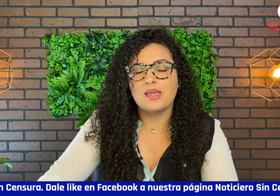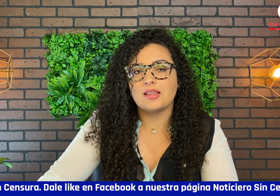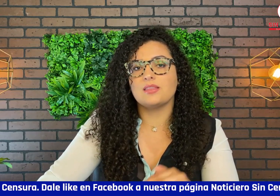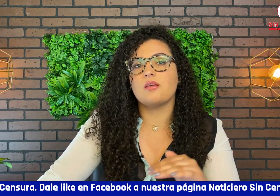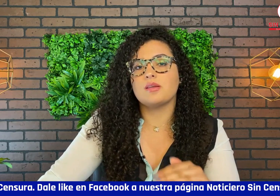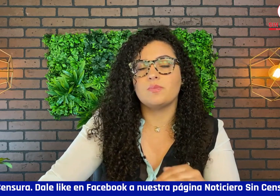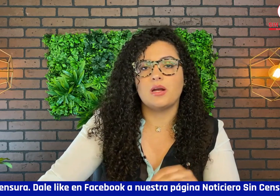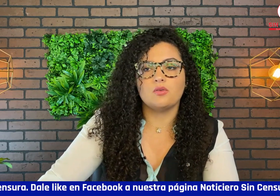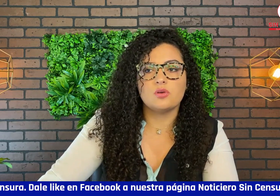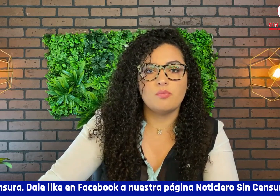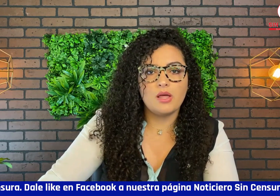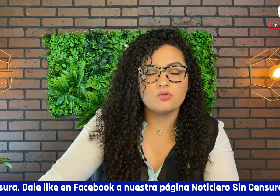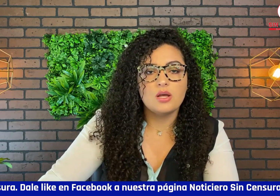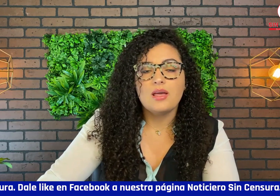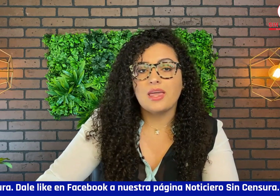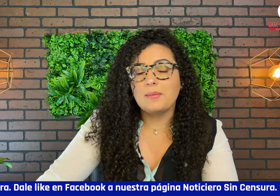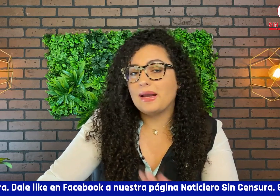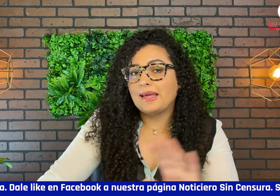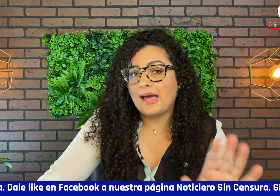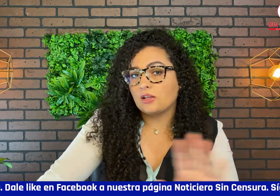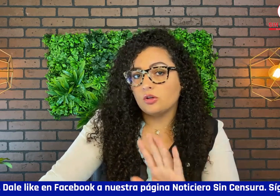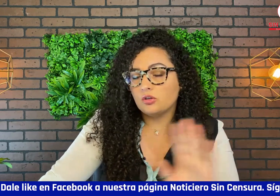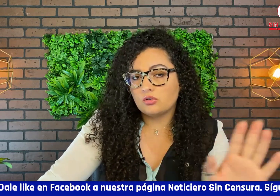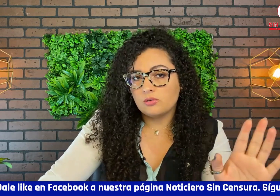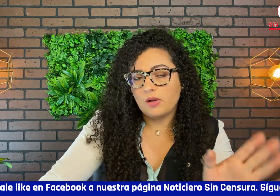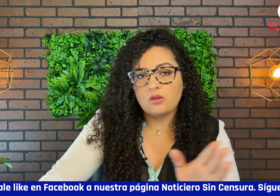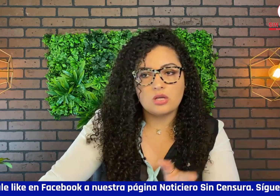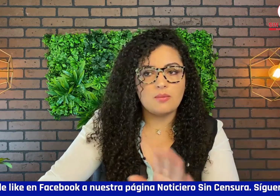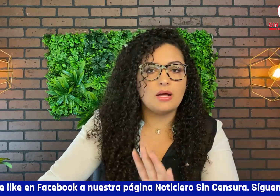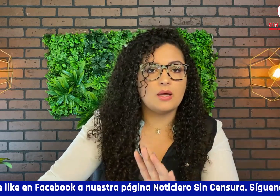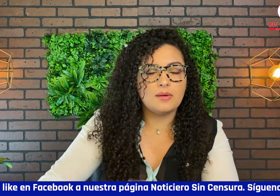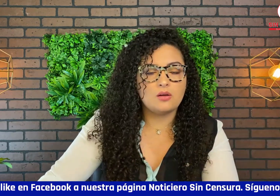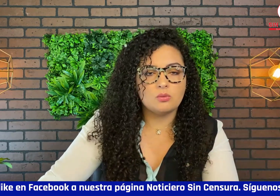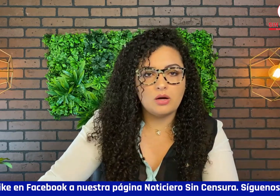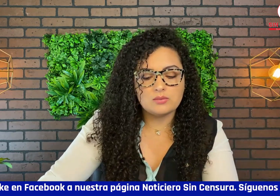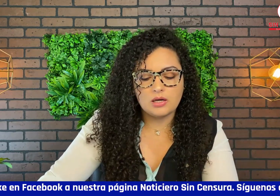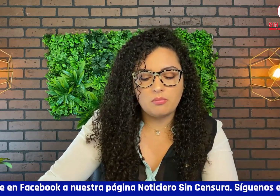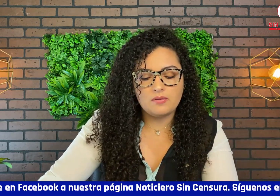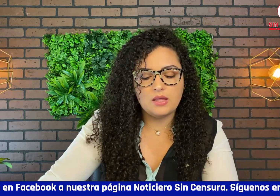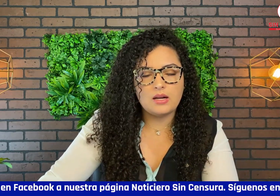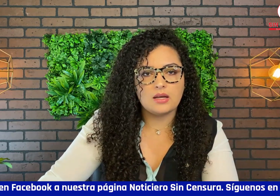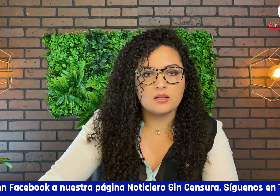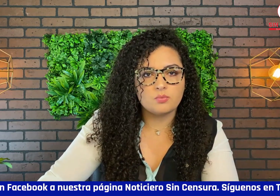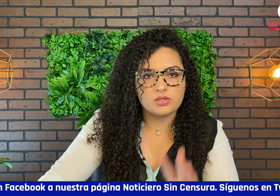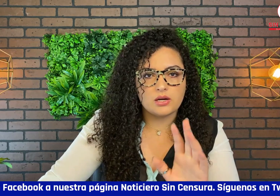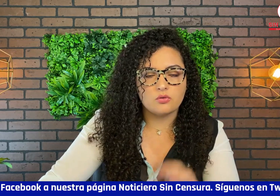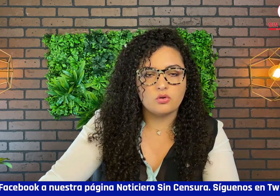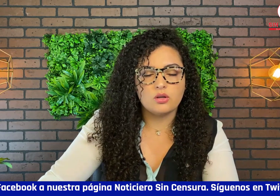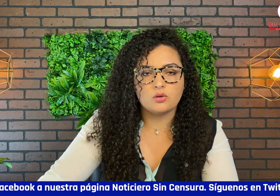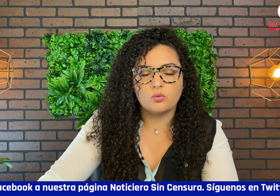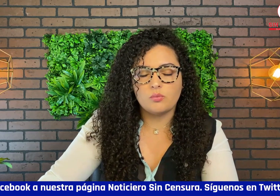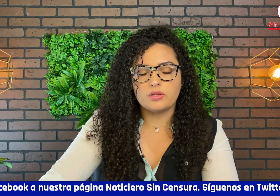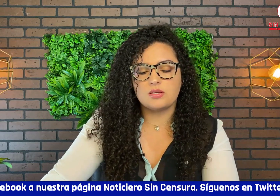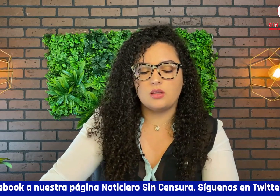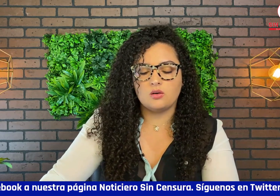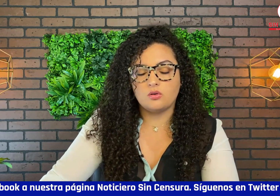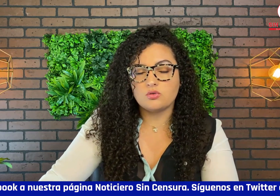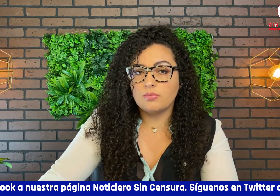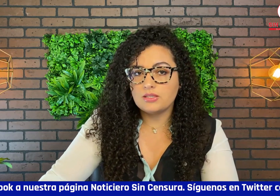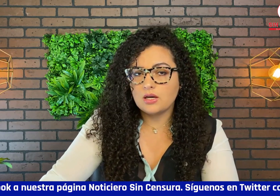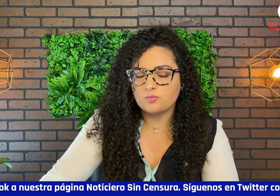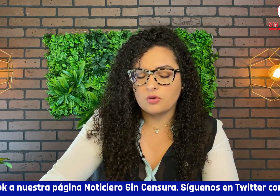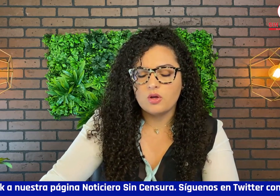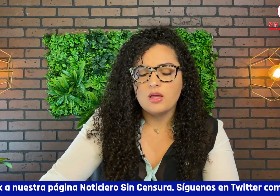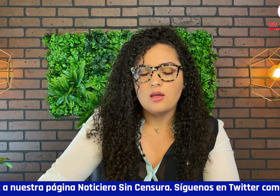sean equitativas para los empleados, que abarca a todos los empleados. Habrá que ver cómo las van a plantear ya después la reunión que tuvo el presidente con